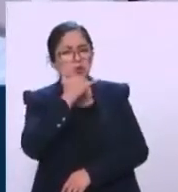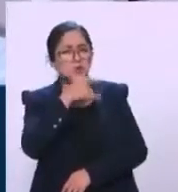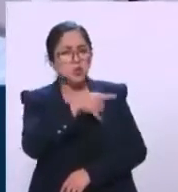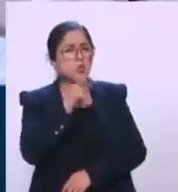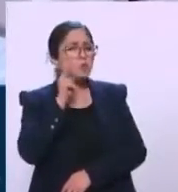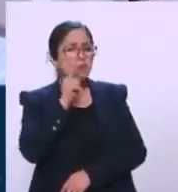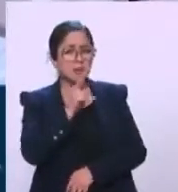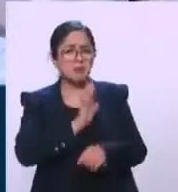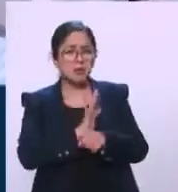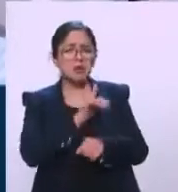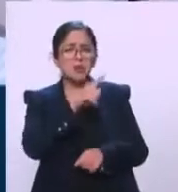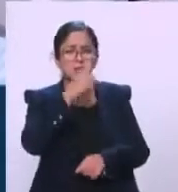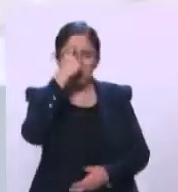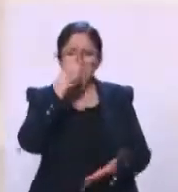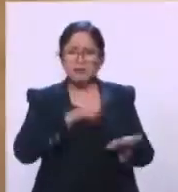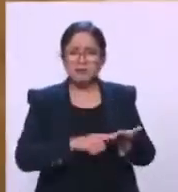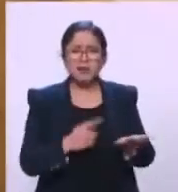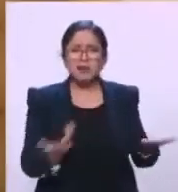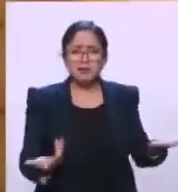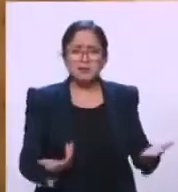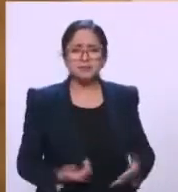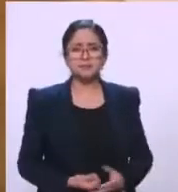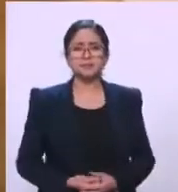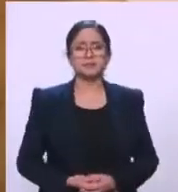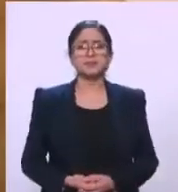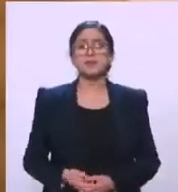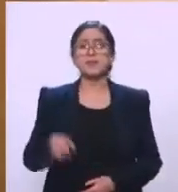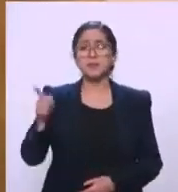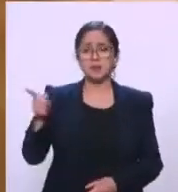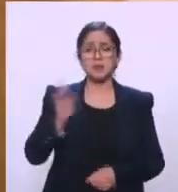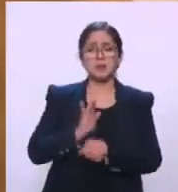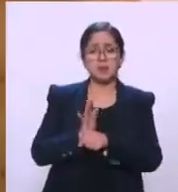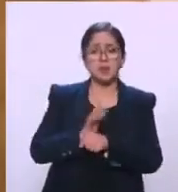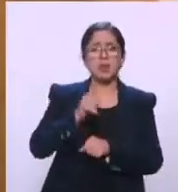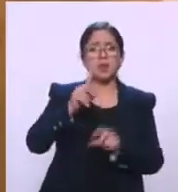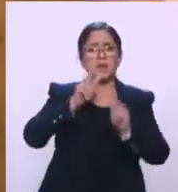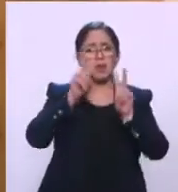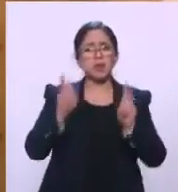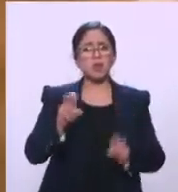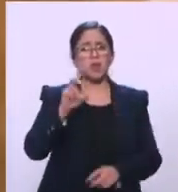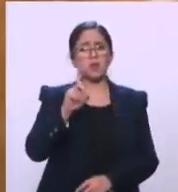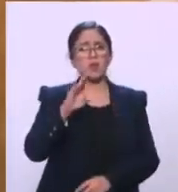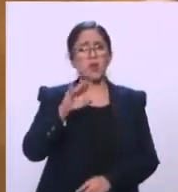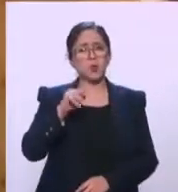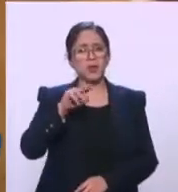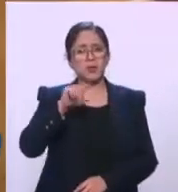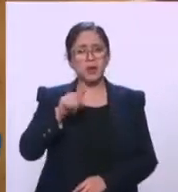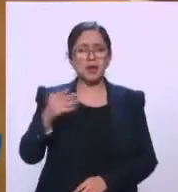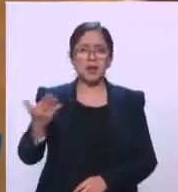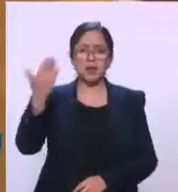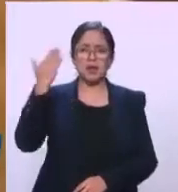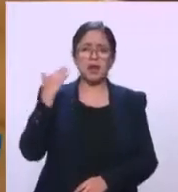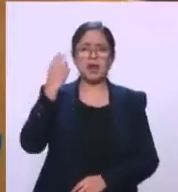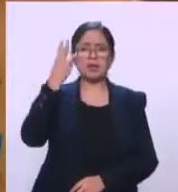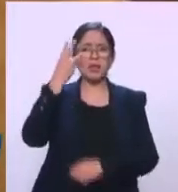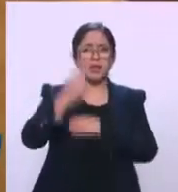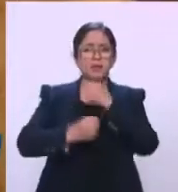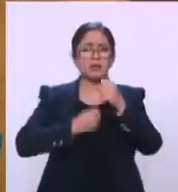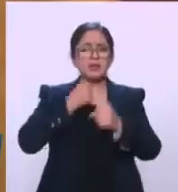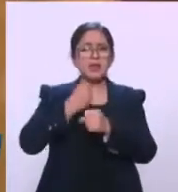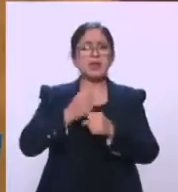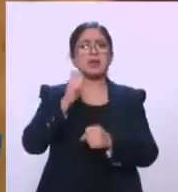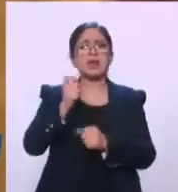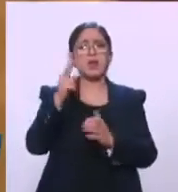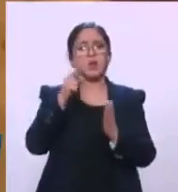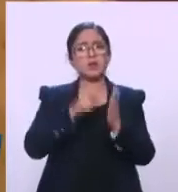Alberto? No, bastante bien. Coincide con un documental que se llamaba Shadow Banning, que hace 3 años, en